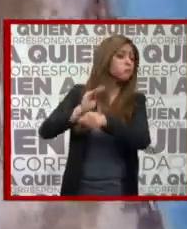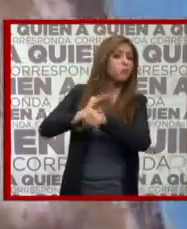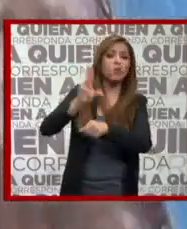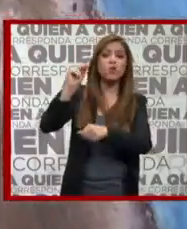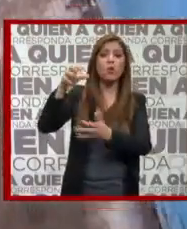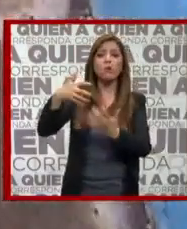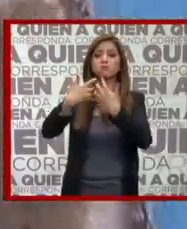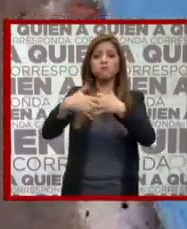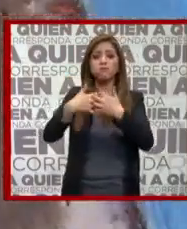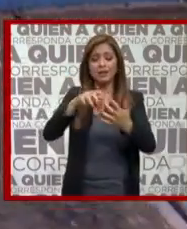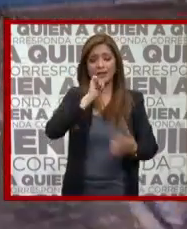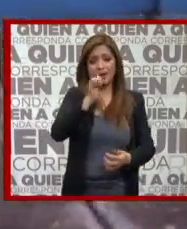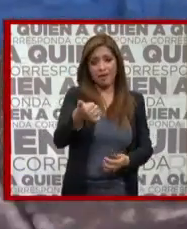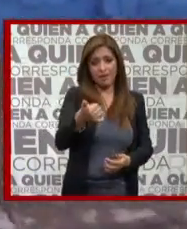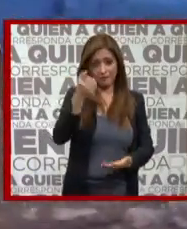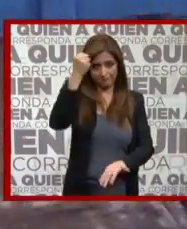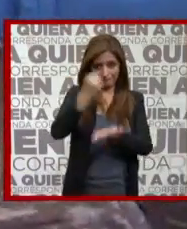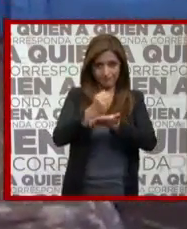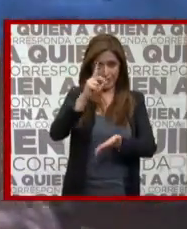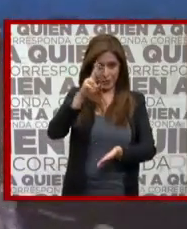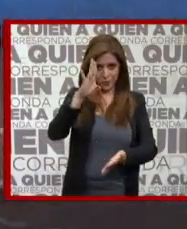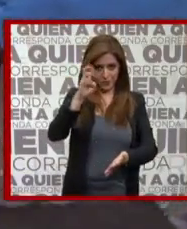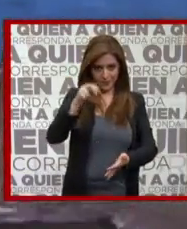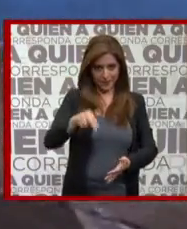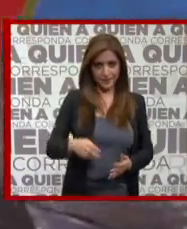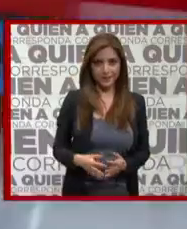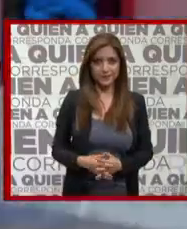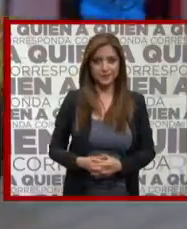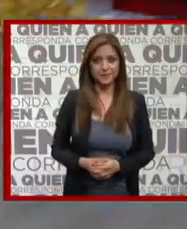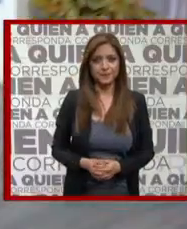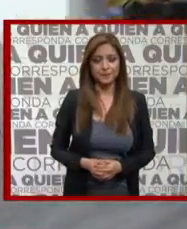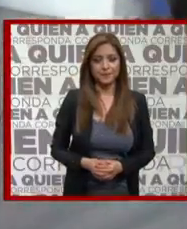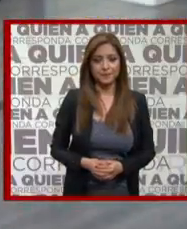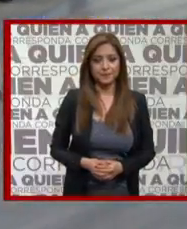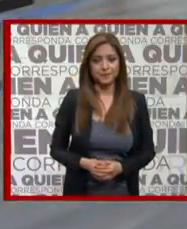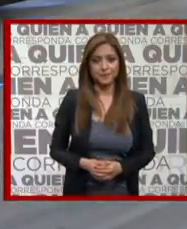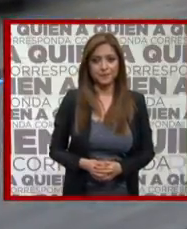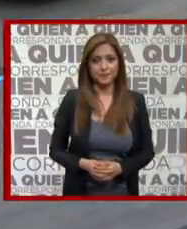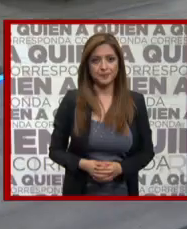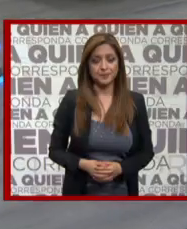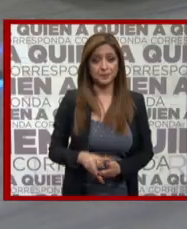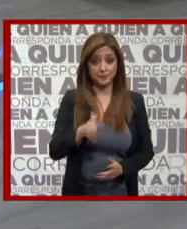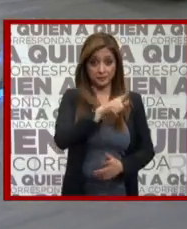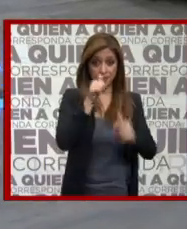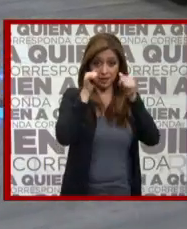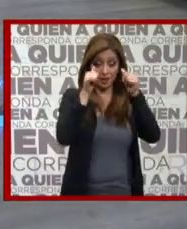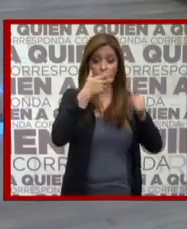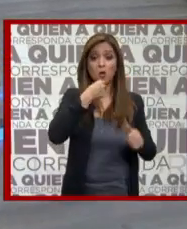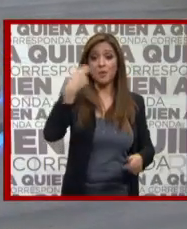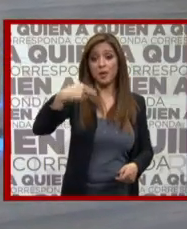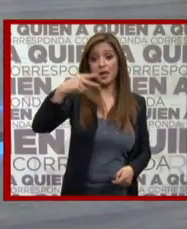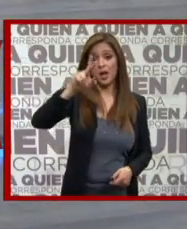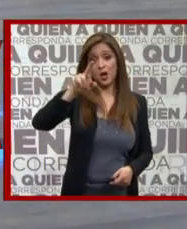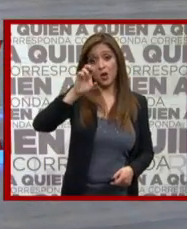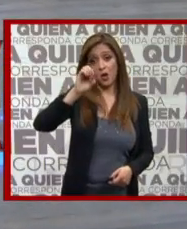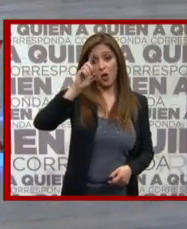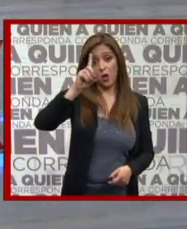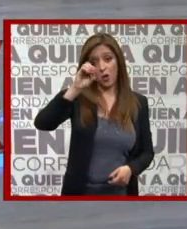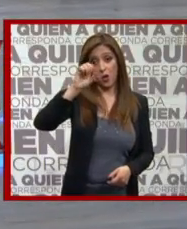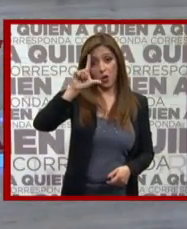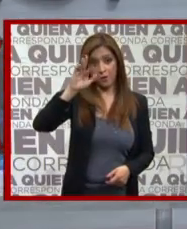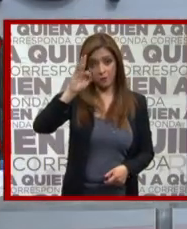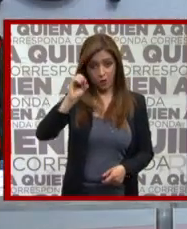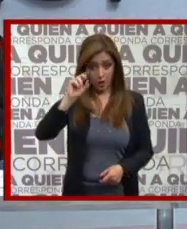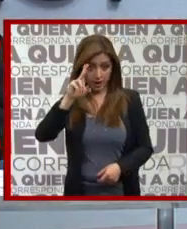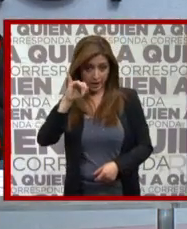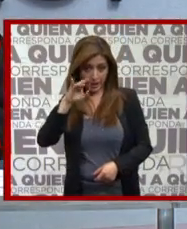corresponda, Rubén Monroy. En atención a don Rodolfo Ríos Garza, Procurador General de Justicia del Distrito Federal,